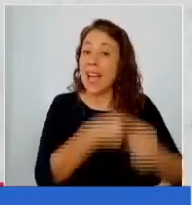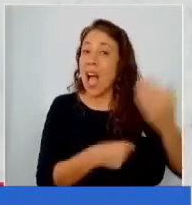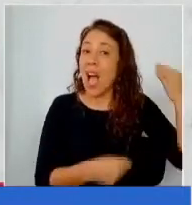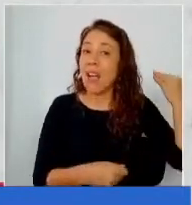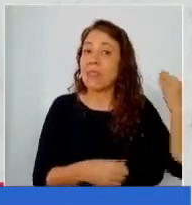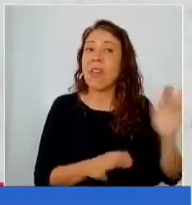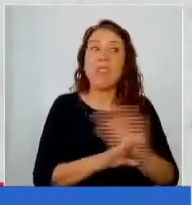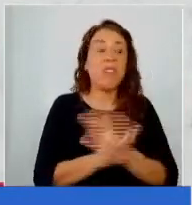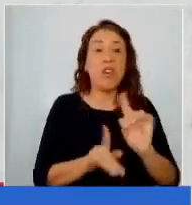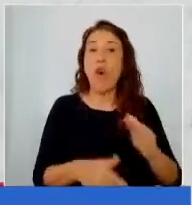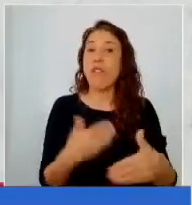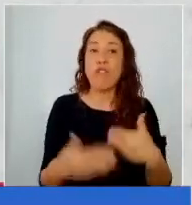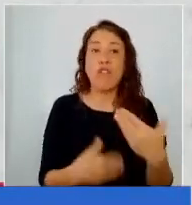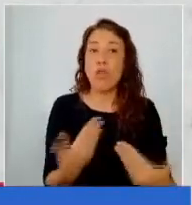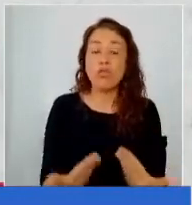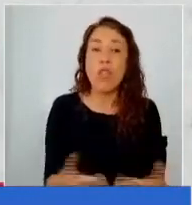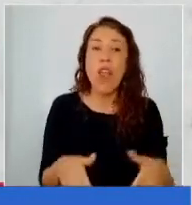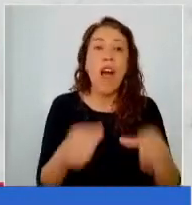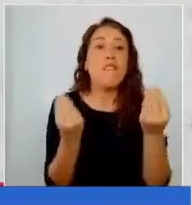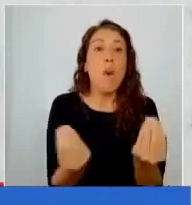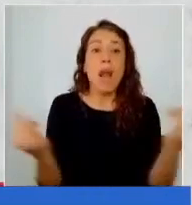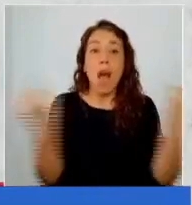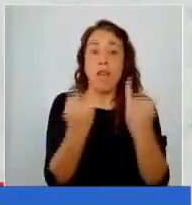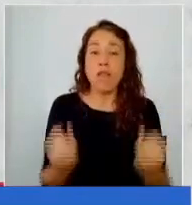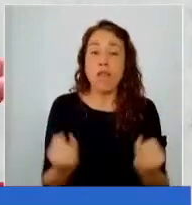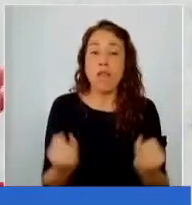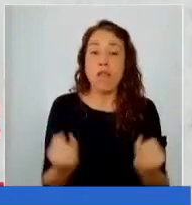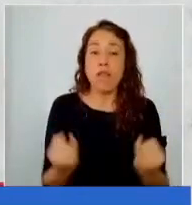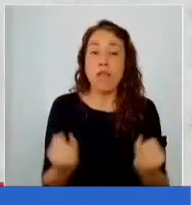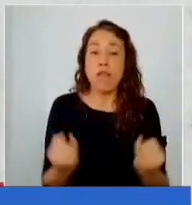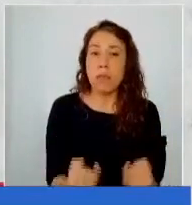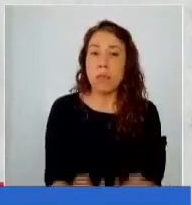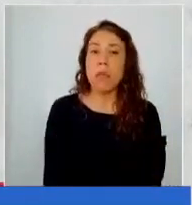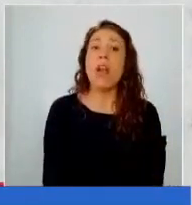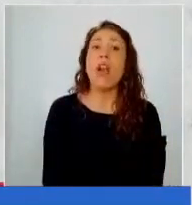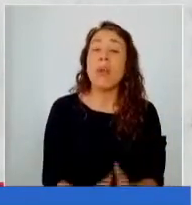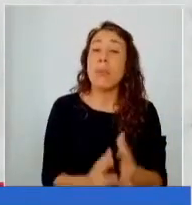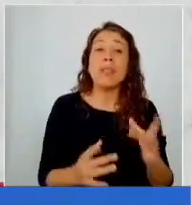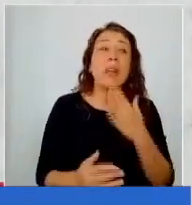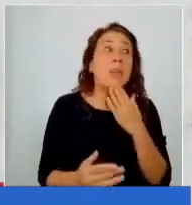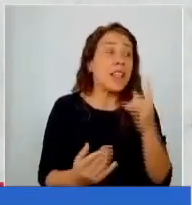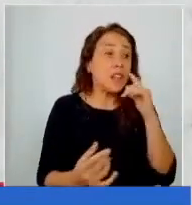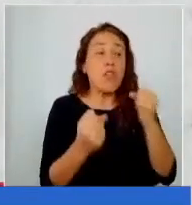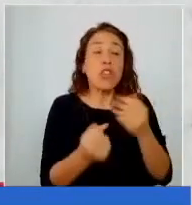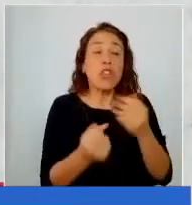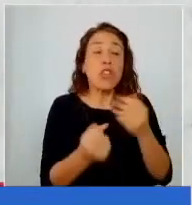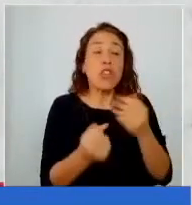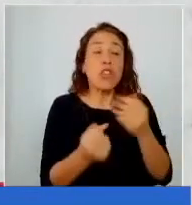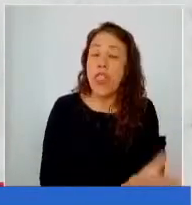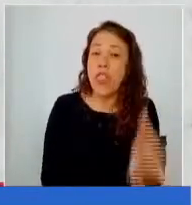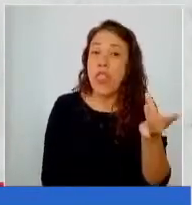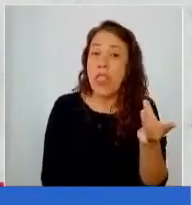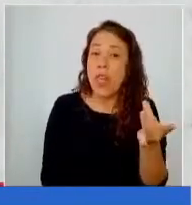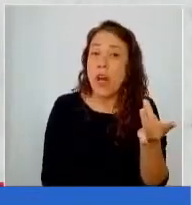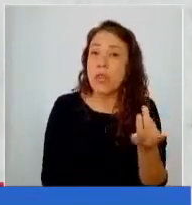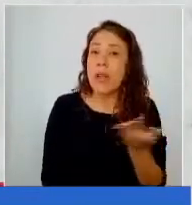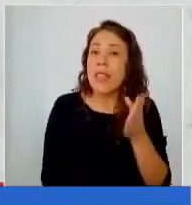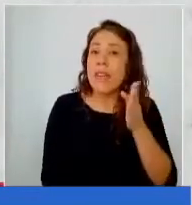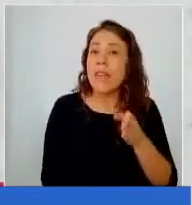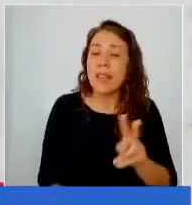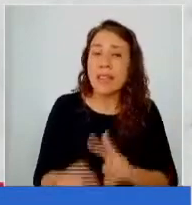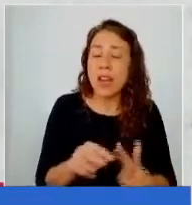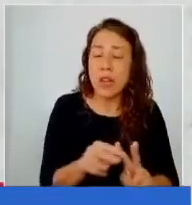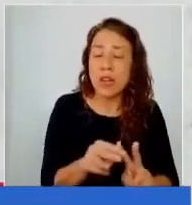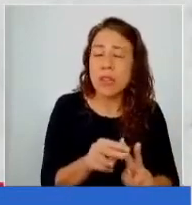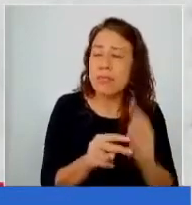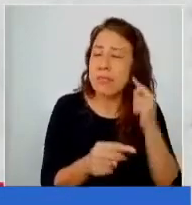en la forma adecuada y no hay nada más poderoso que cuando uno se da cuenta el hecho de hacer algo en consecuencia Por eso